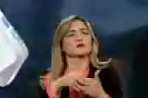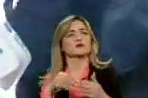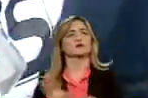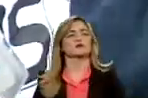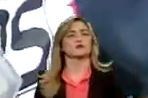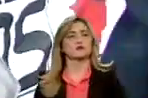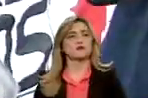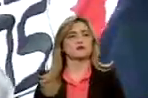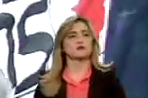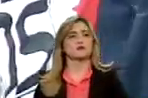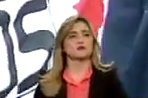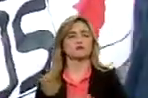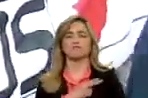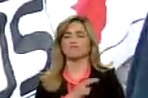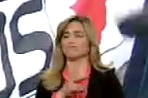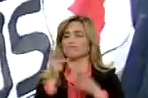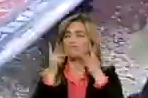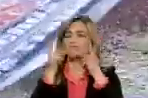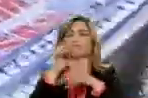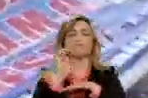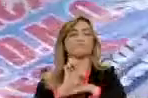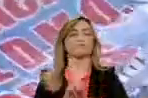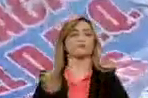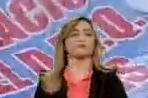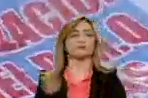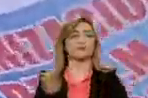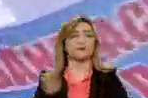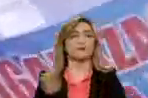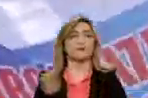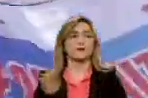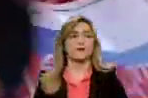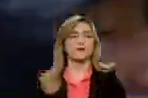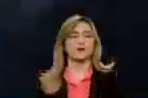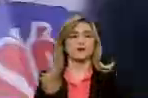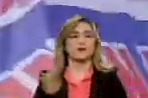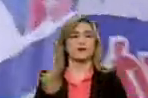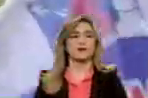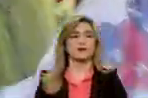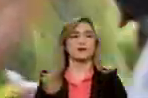dólares en total a las universidades públicas del país.